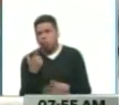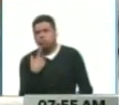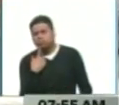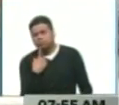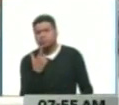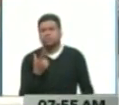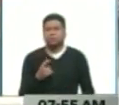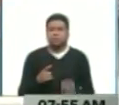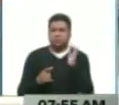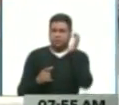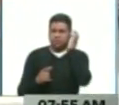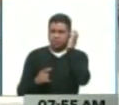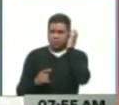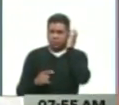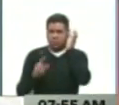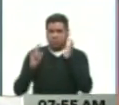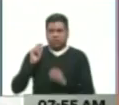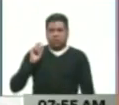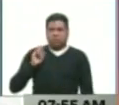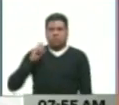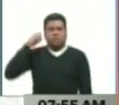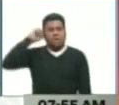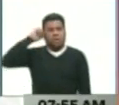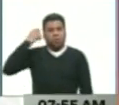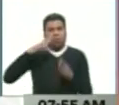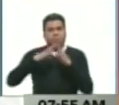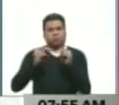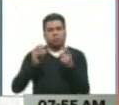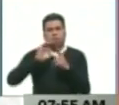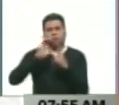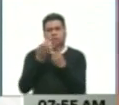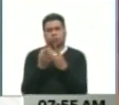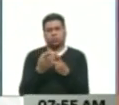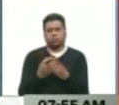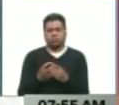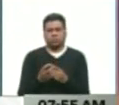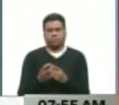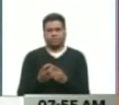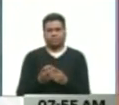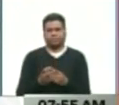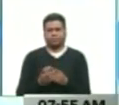país ya a nivel mundial se han alcanzado reconocimientos culturales autóctonos